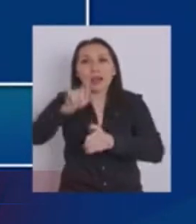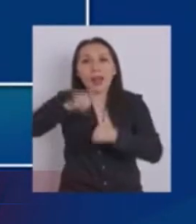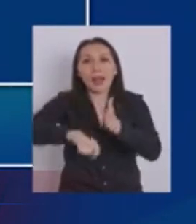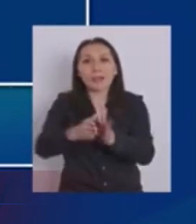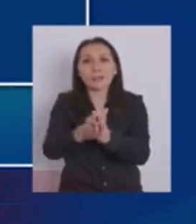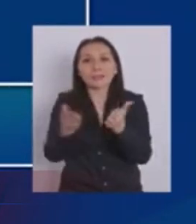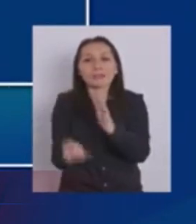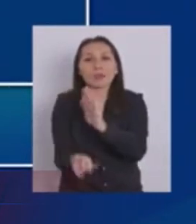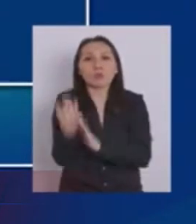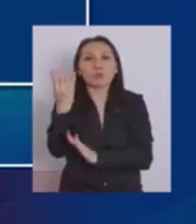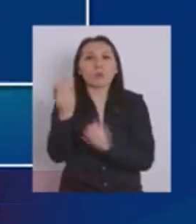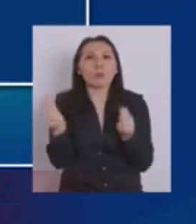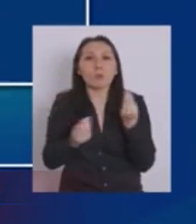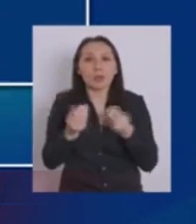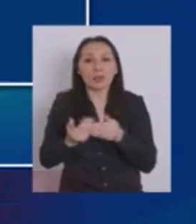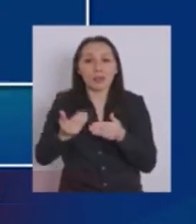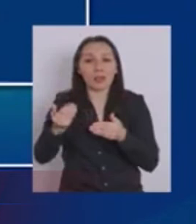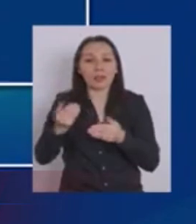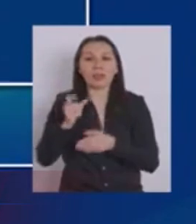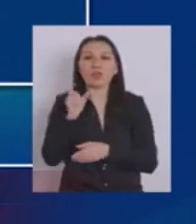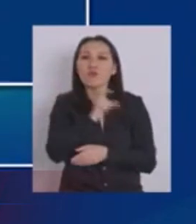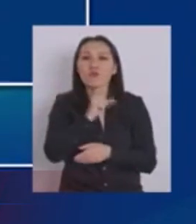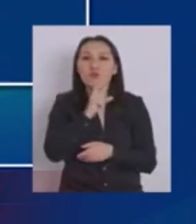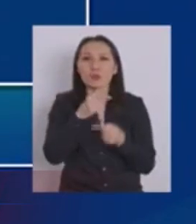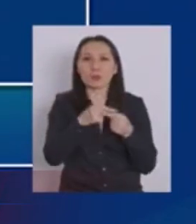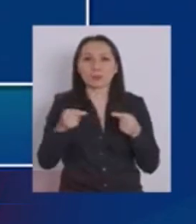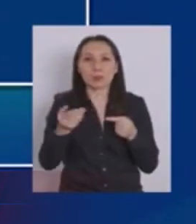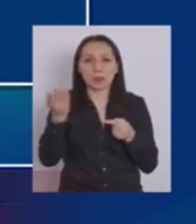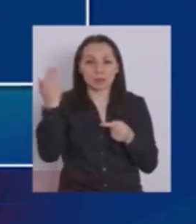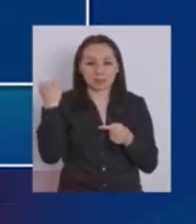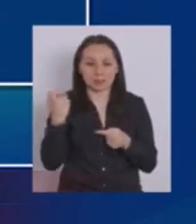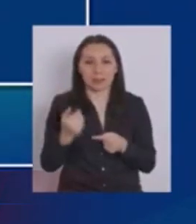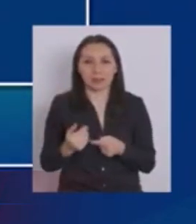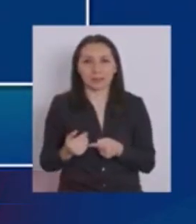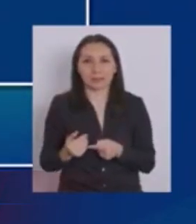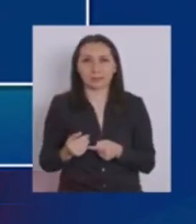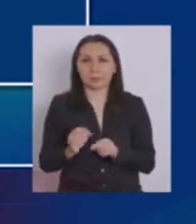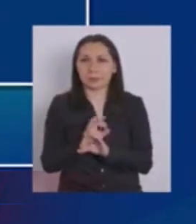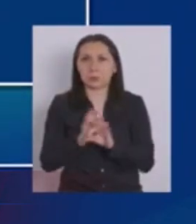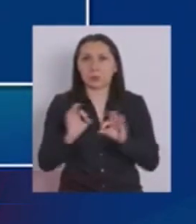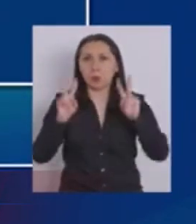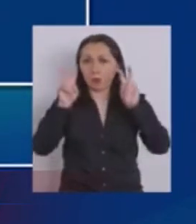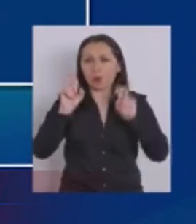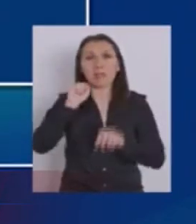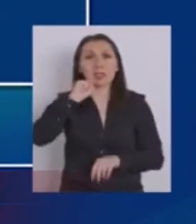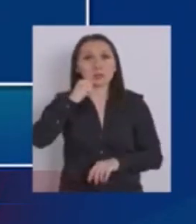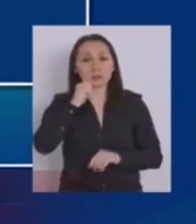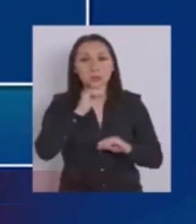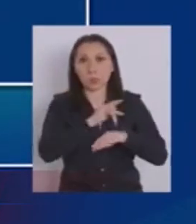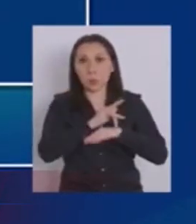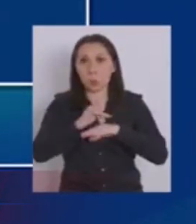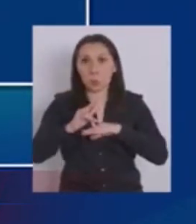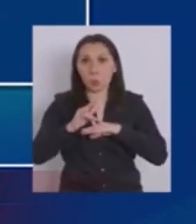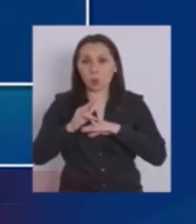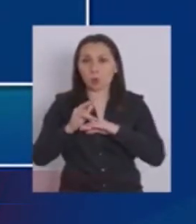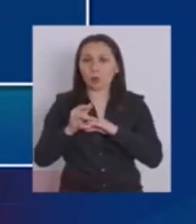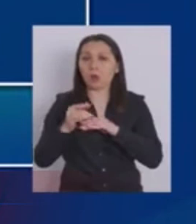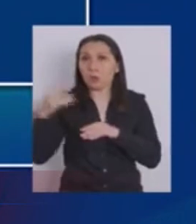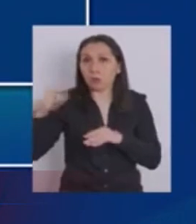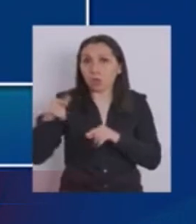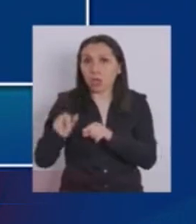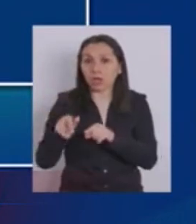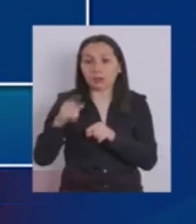dados los días feriados de la semana pasada en ningún caso esto representa un dato a considerar